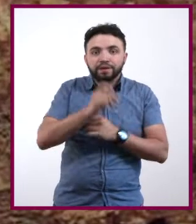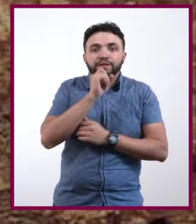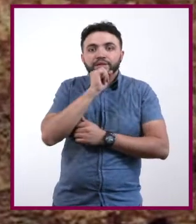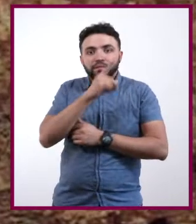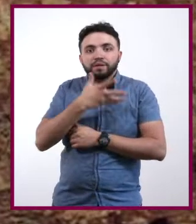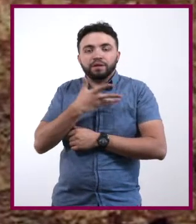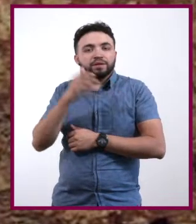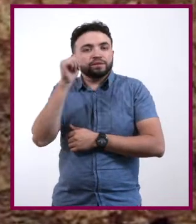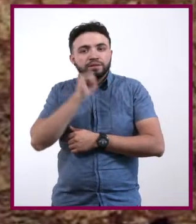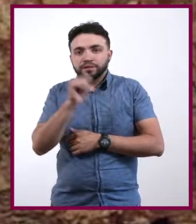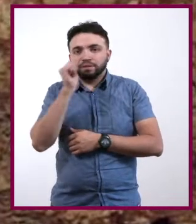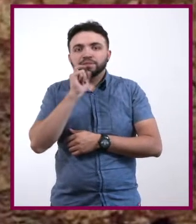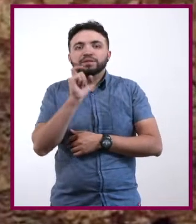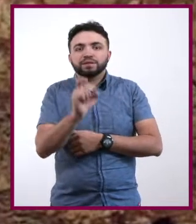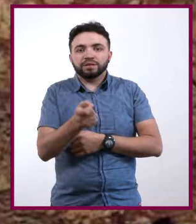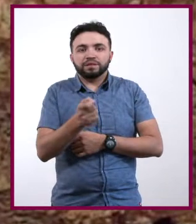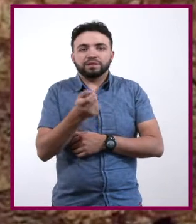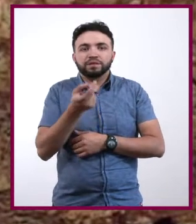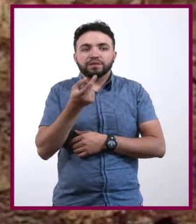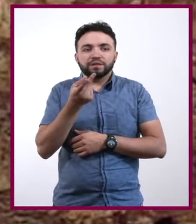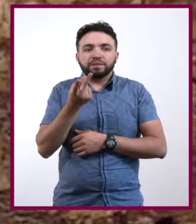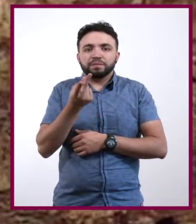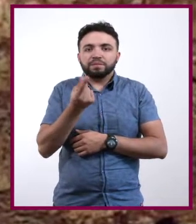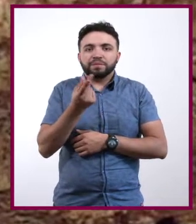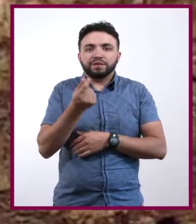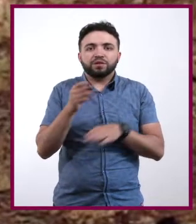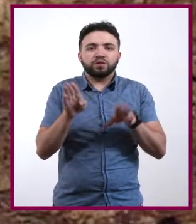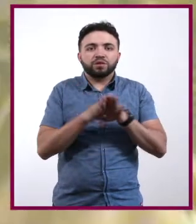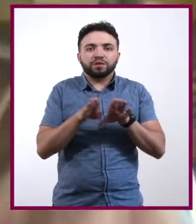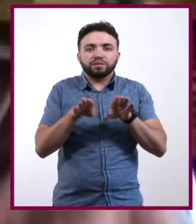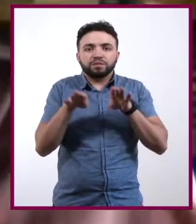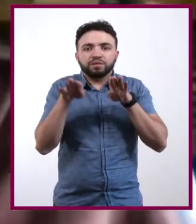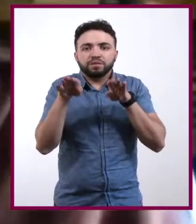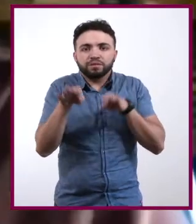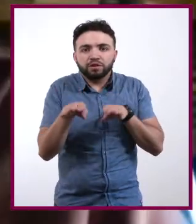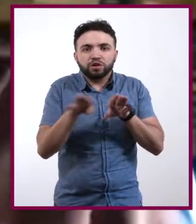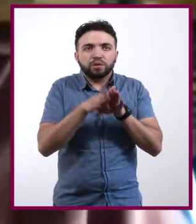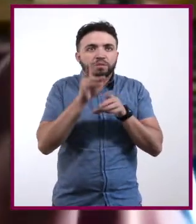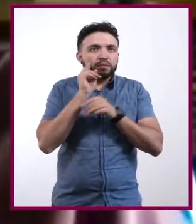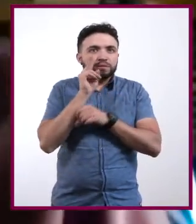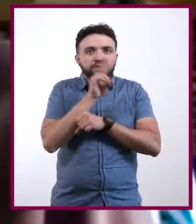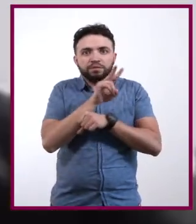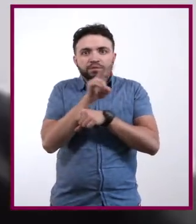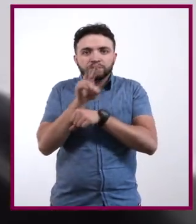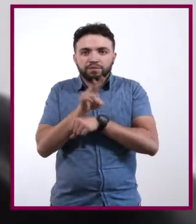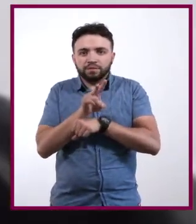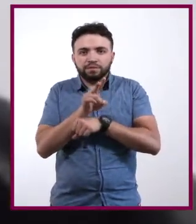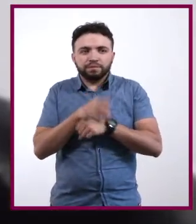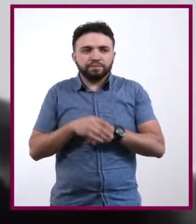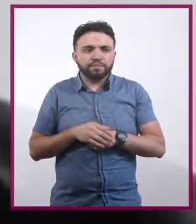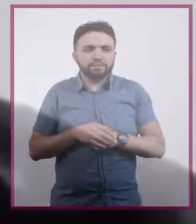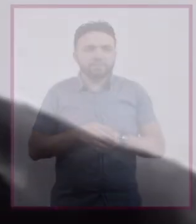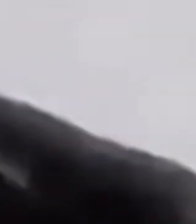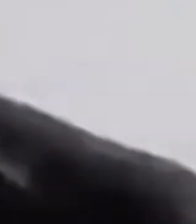siempre están los perritos en posición de vigilia.